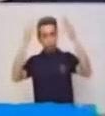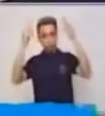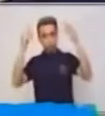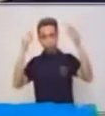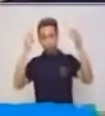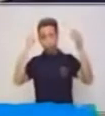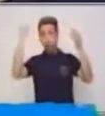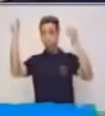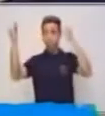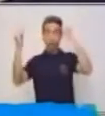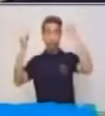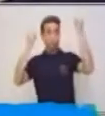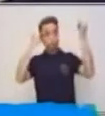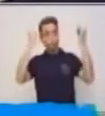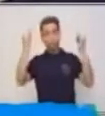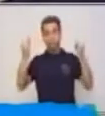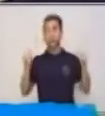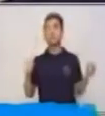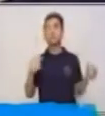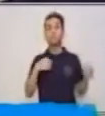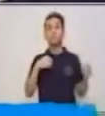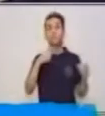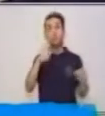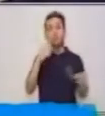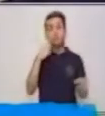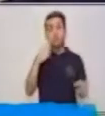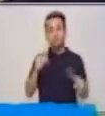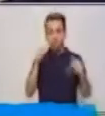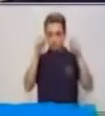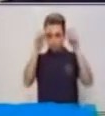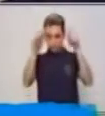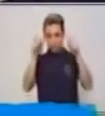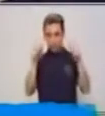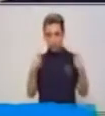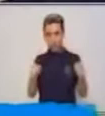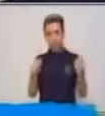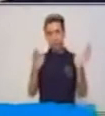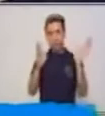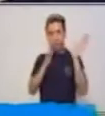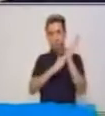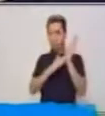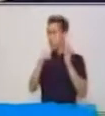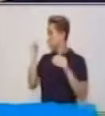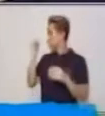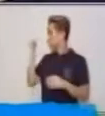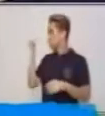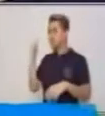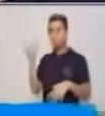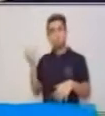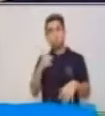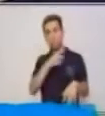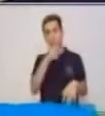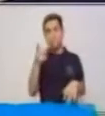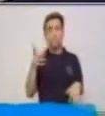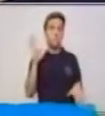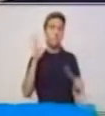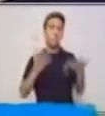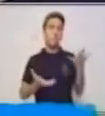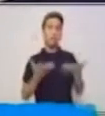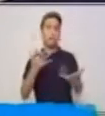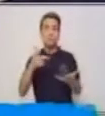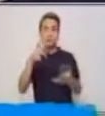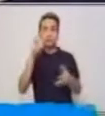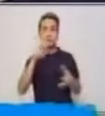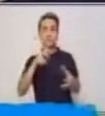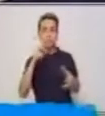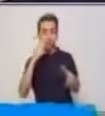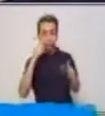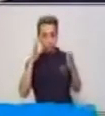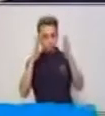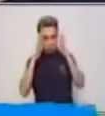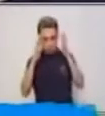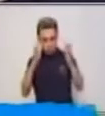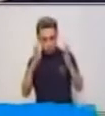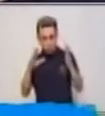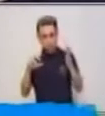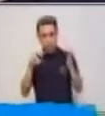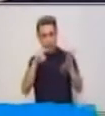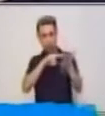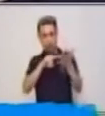estar utilizando van a tener el fondo blanco y líneas rojas por si hay alguien que necesite apoyo en la